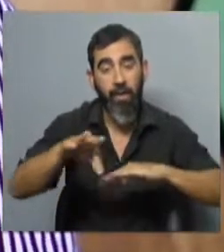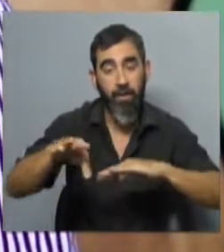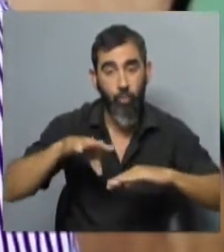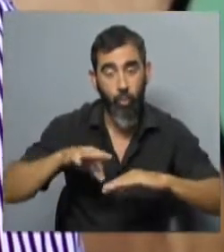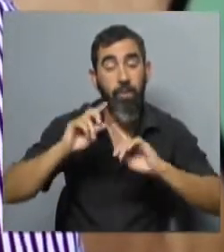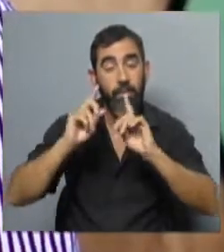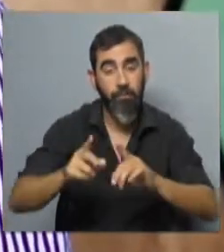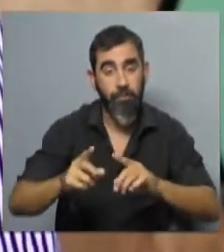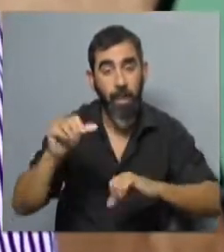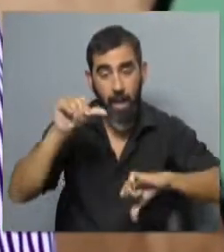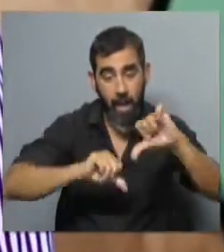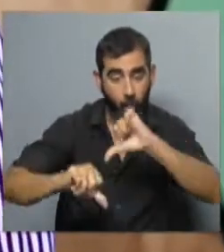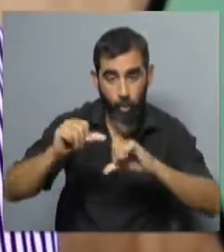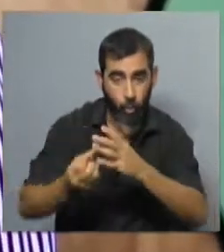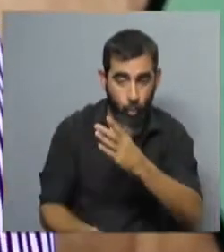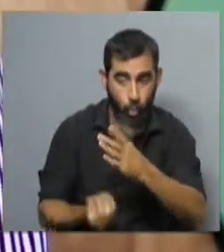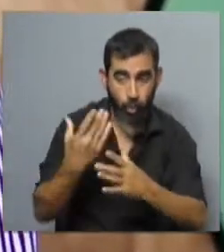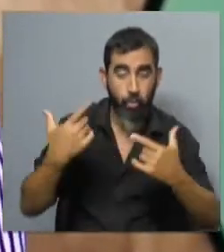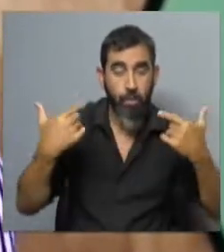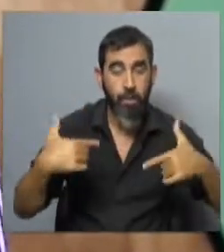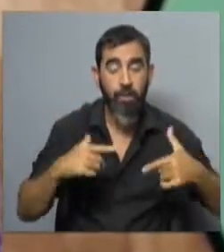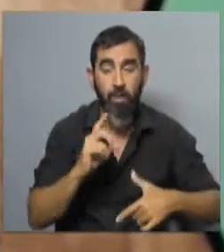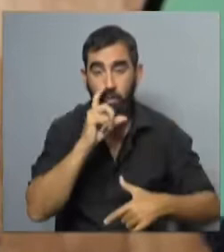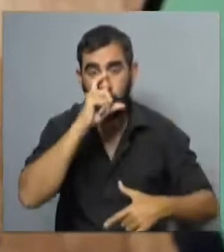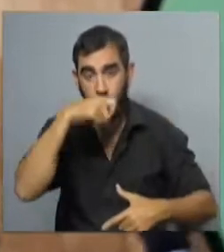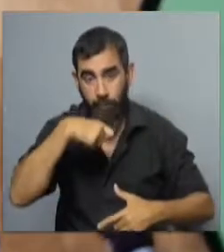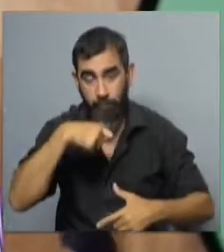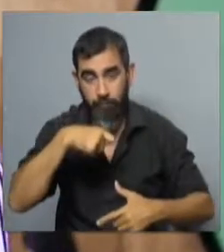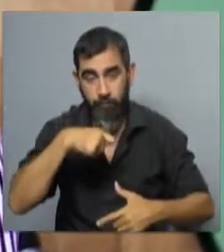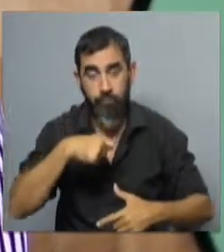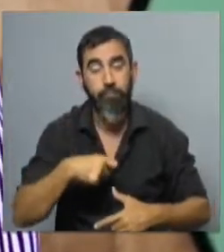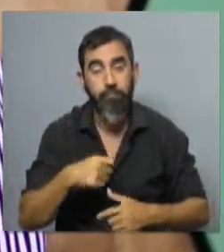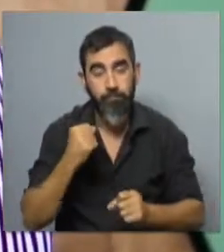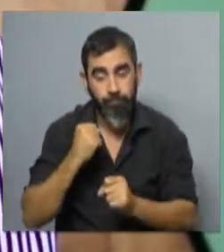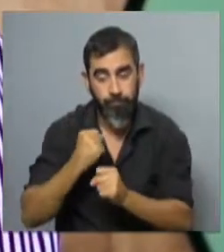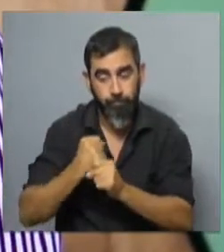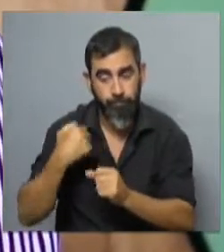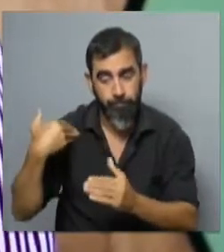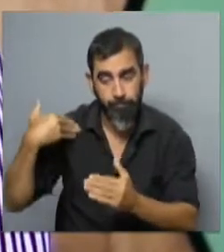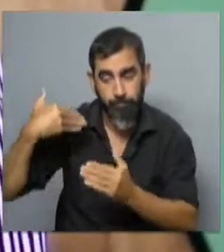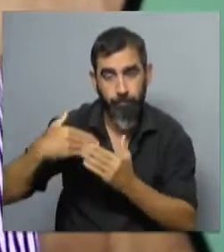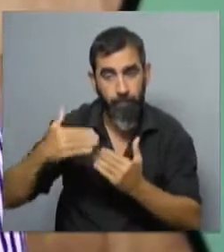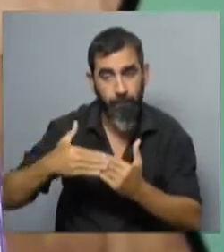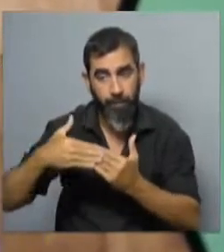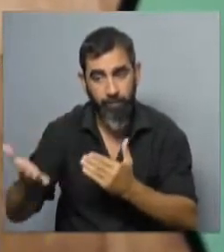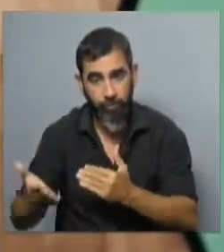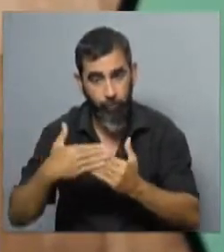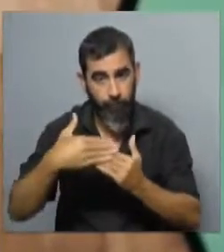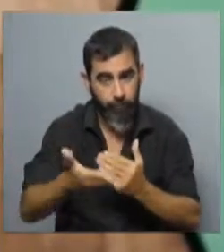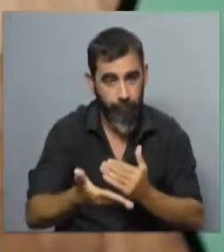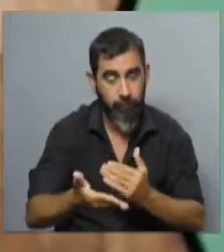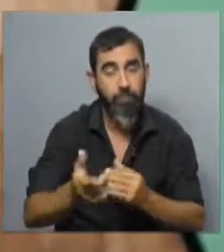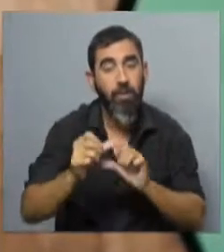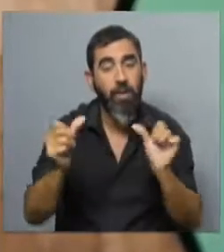el Laboratorio de Innovación de la Intendencia de Montevideo. Bueno, se venía trabajando mucho con vecinas y vecinos y lo que se va a generar